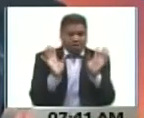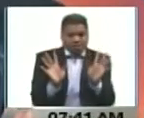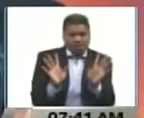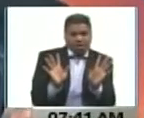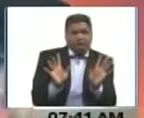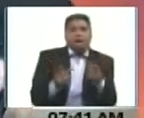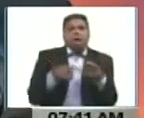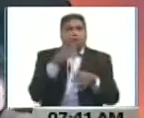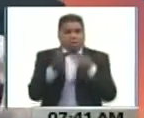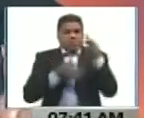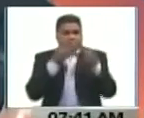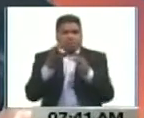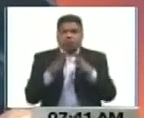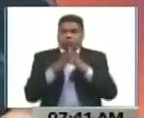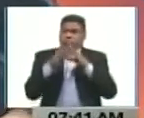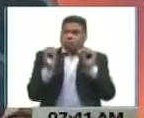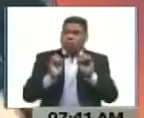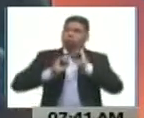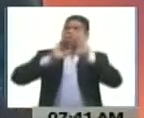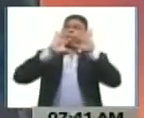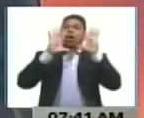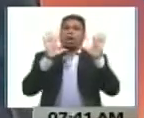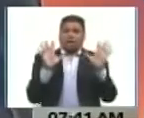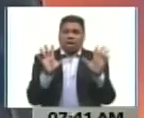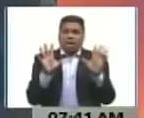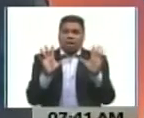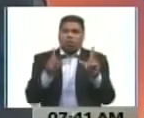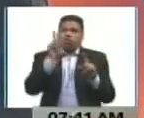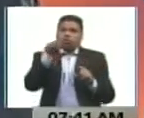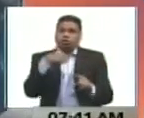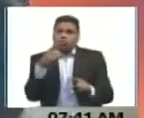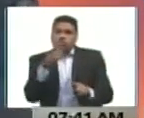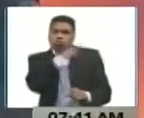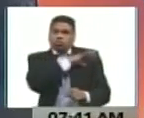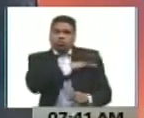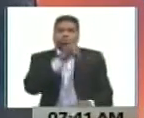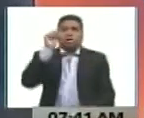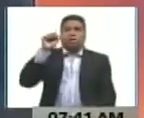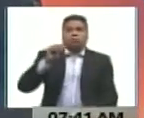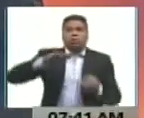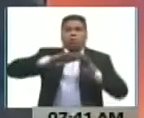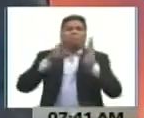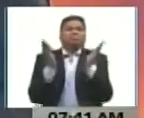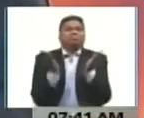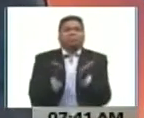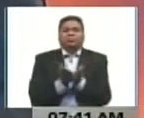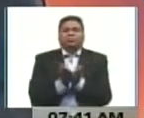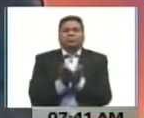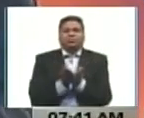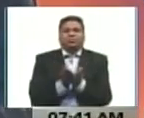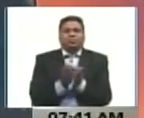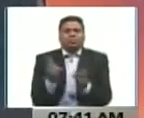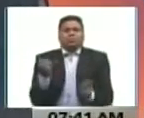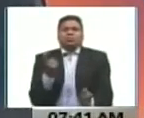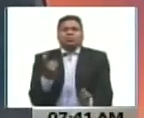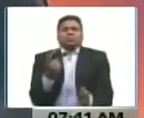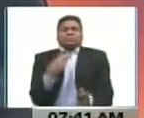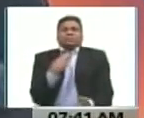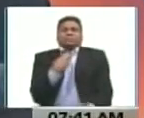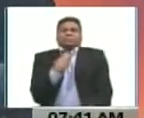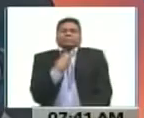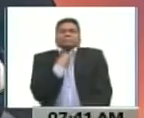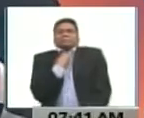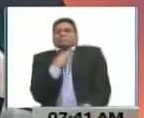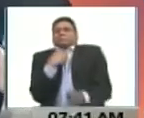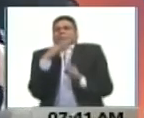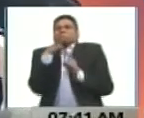injusticia y de explotación al ser humano y a la naturaleza que existen. Dicho sea de paso, el planeta no aguanta más el sistema capitalista. no aguanta más